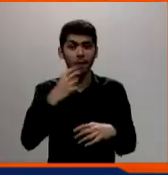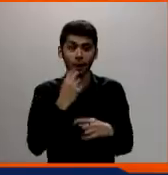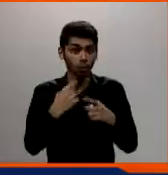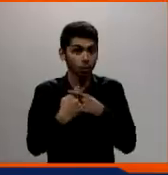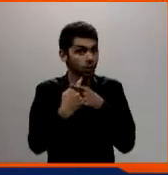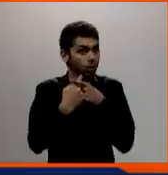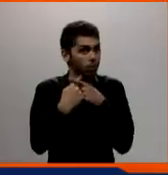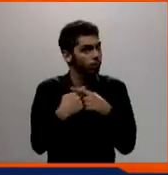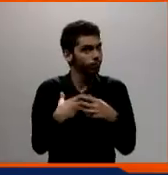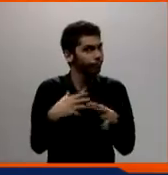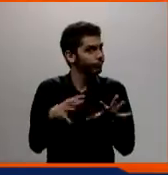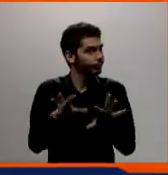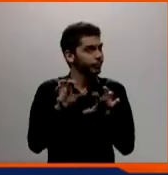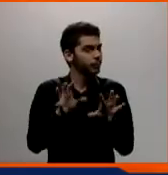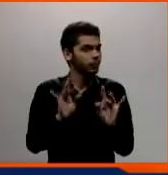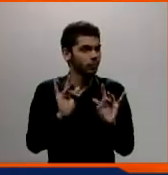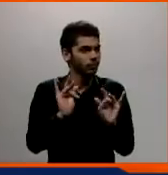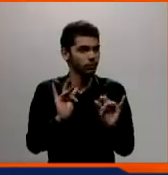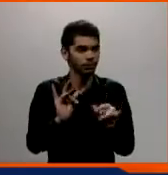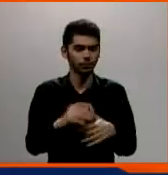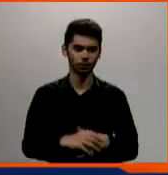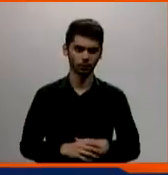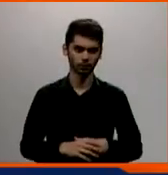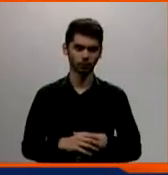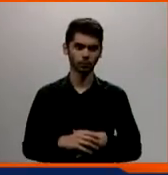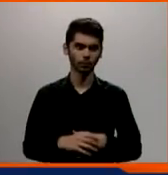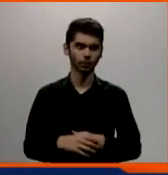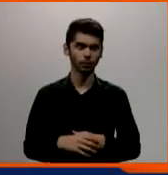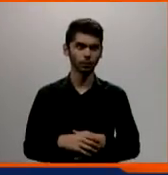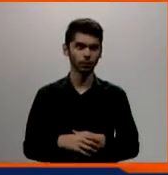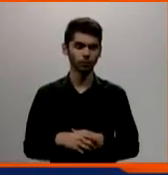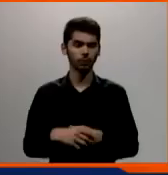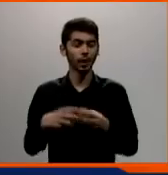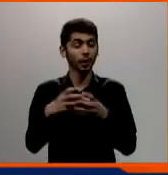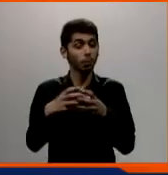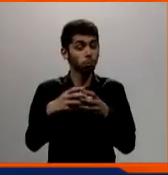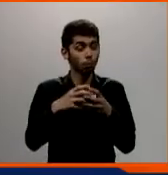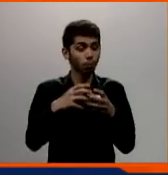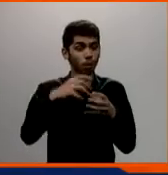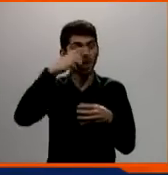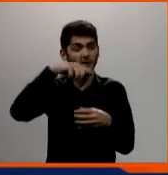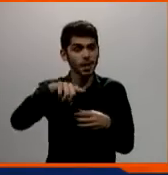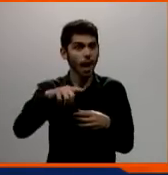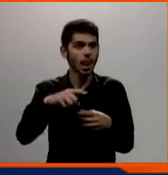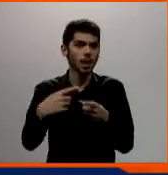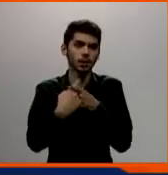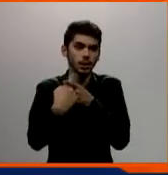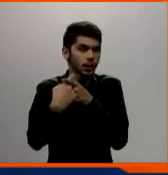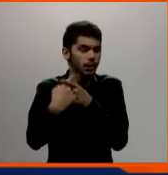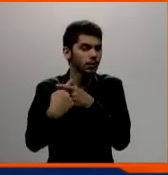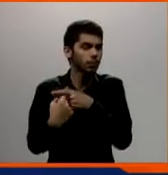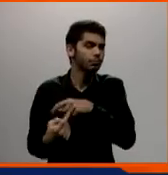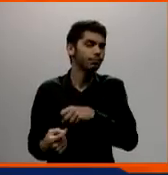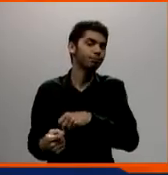prenderse en lo que es la lucha por el ascenso, y un equipo que verdaderamente sobre el final pudo ganar